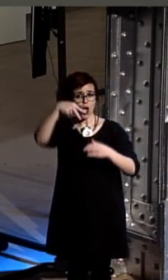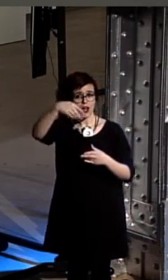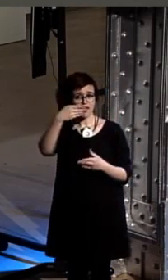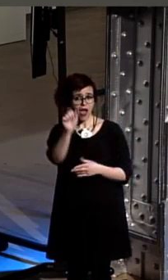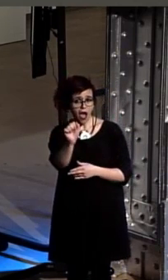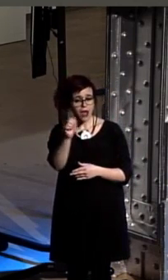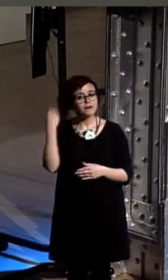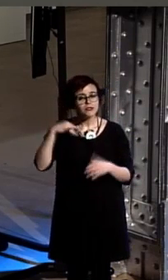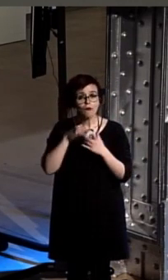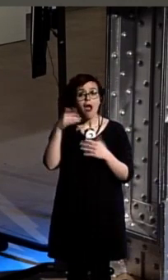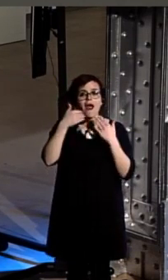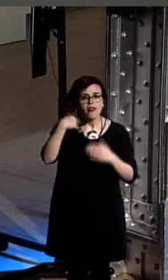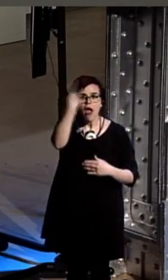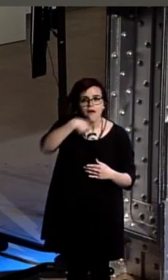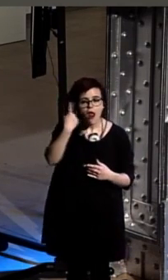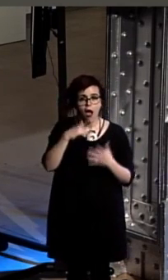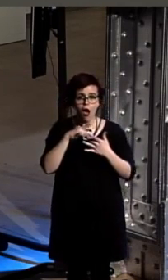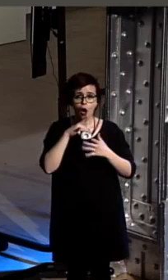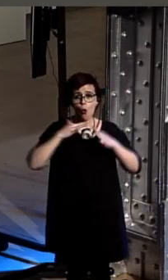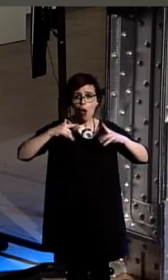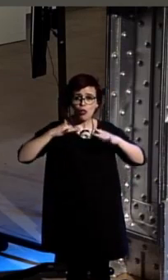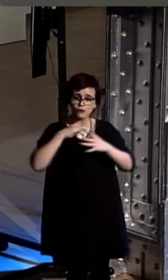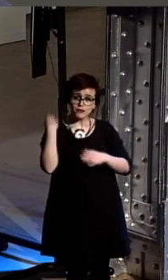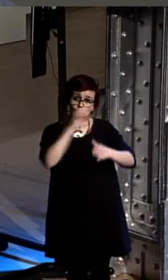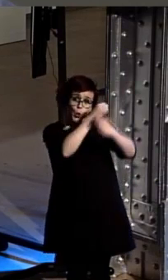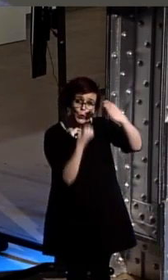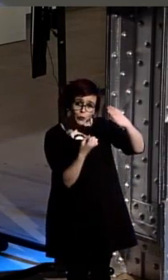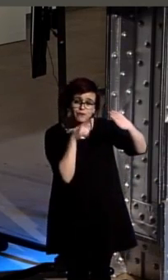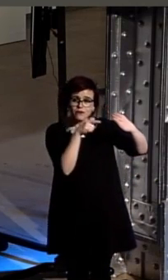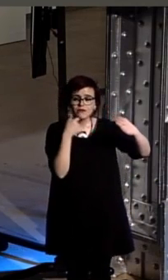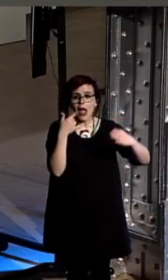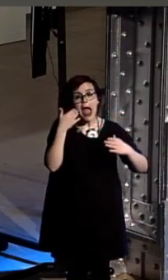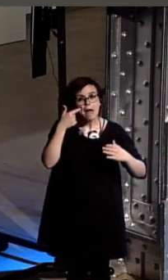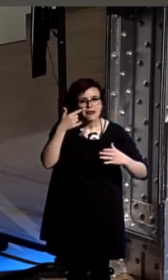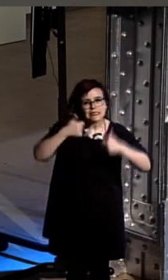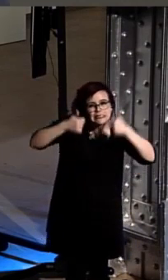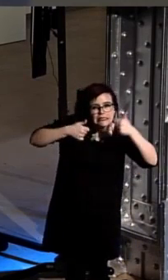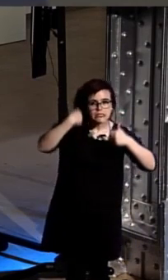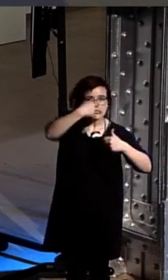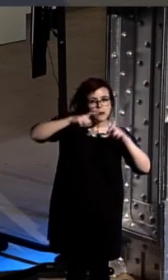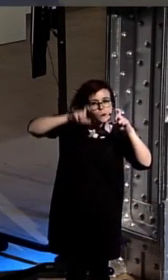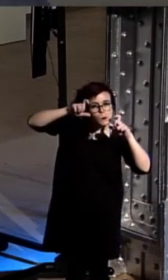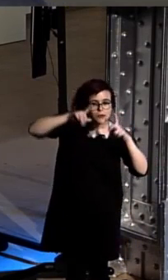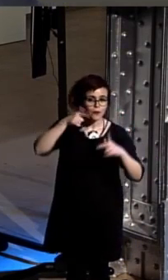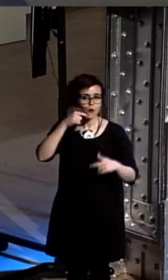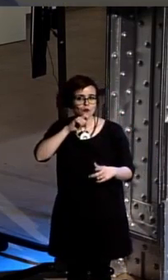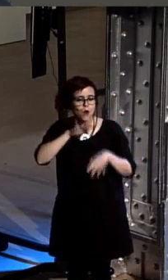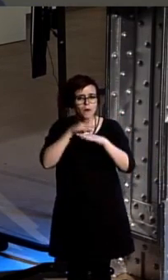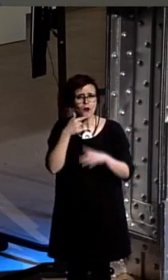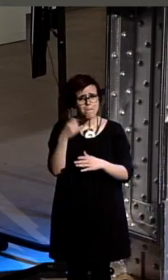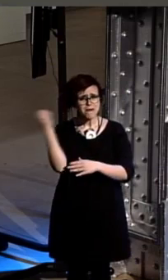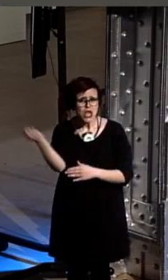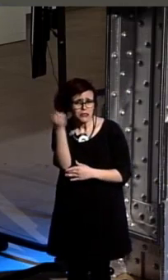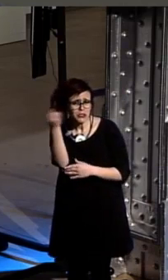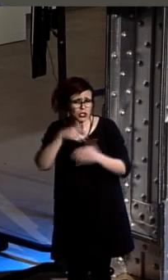evaluando el talento basándose en la cara de los jugadores. Están viendo cómo de competitivos pueden ser. Están invirtiendo millones y millones de dólares en